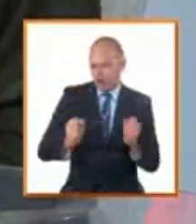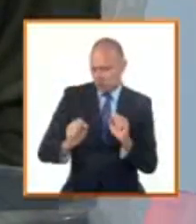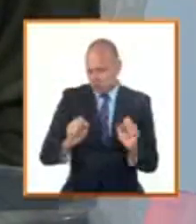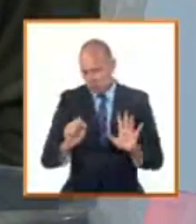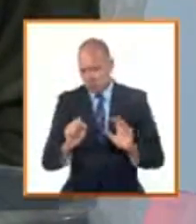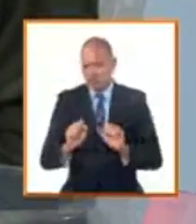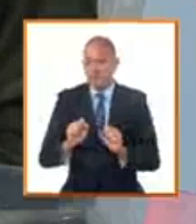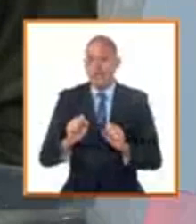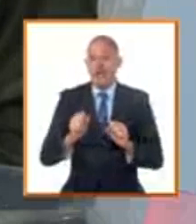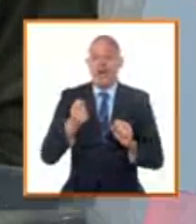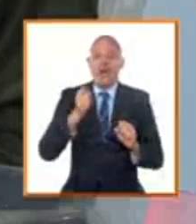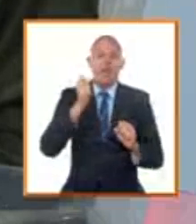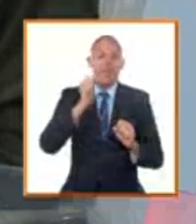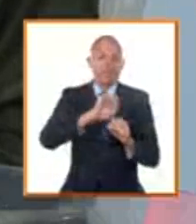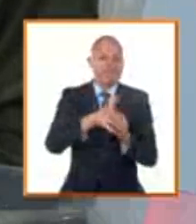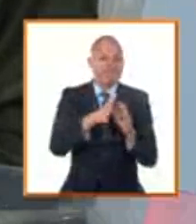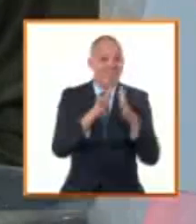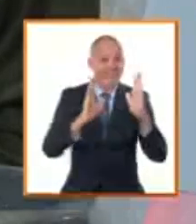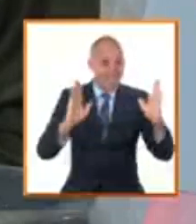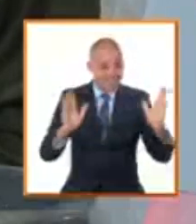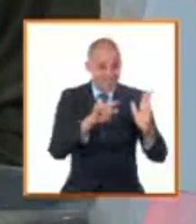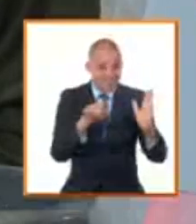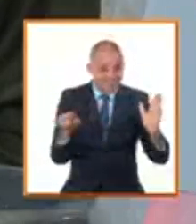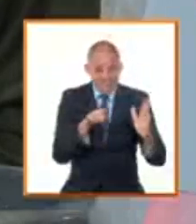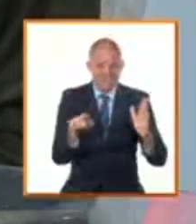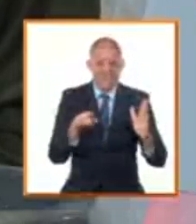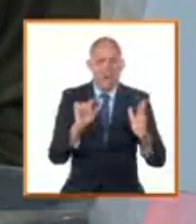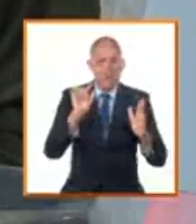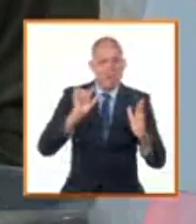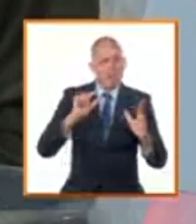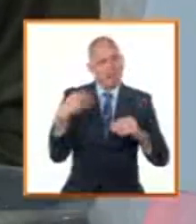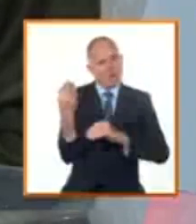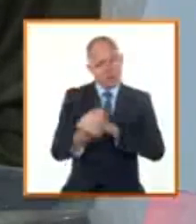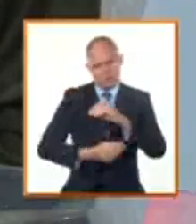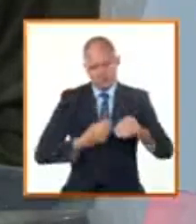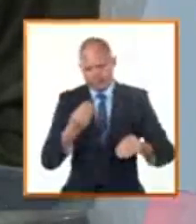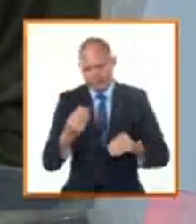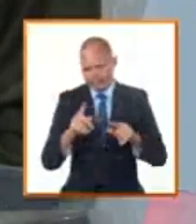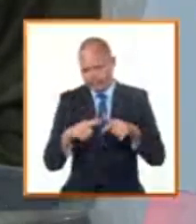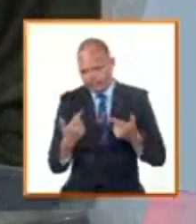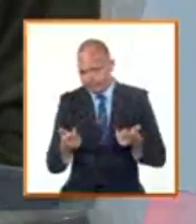pandemia lo que hicieron fue reorganizarse y desarrollar la vía marítima como